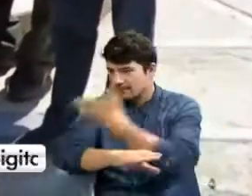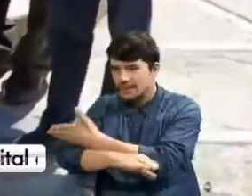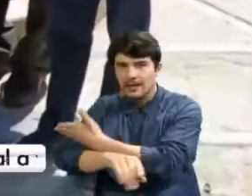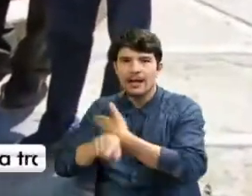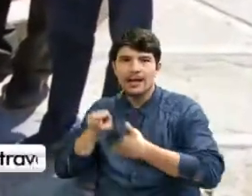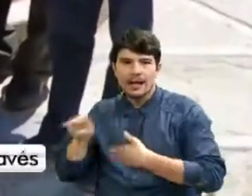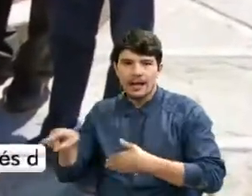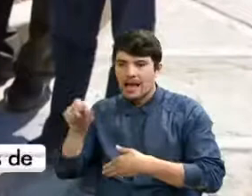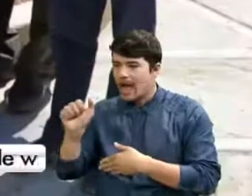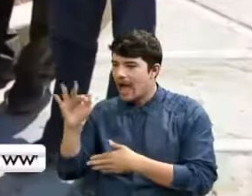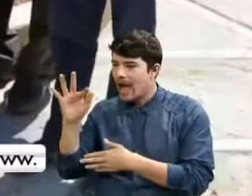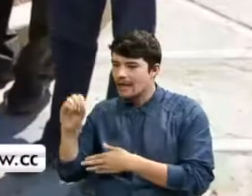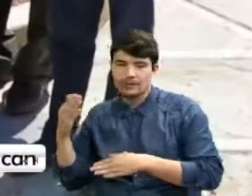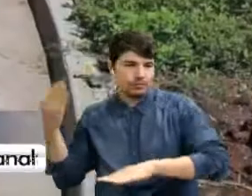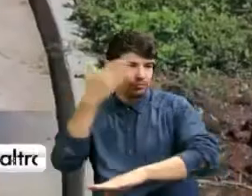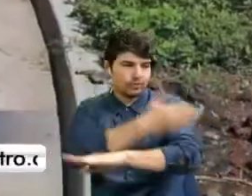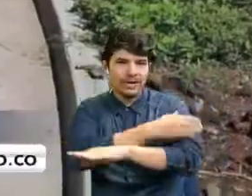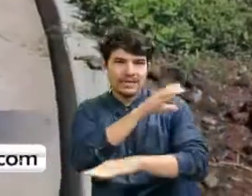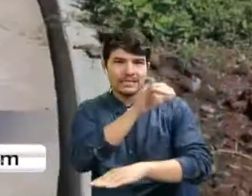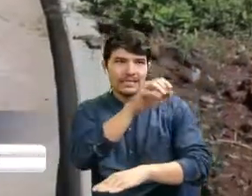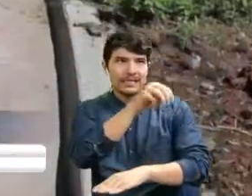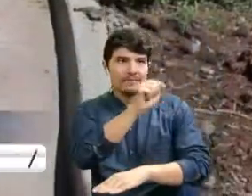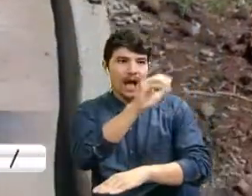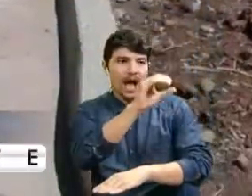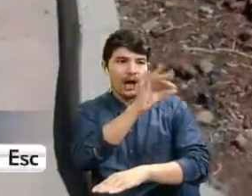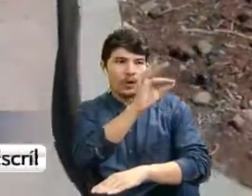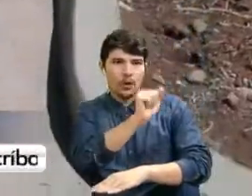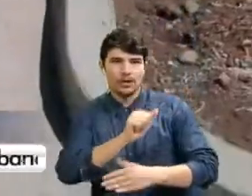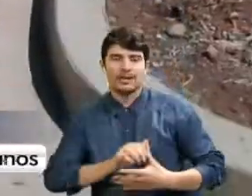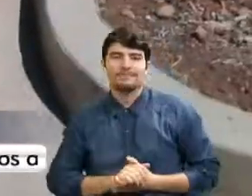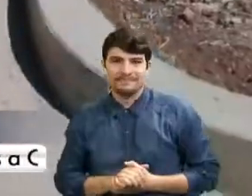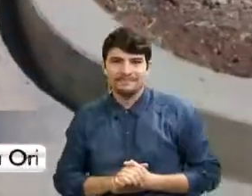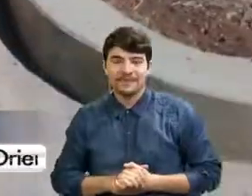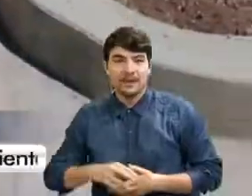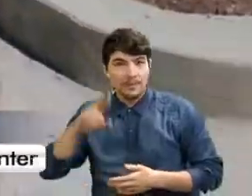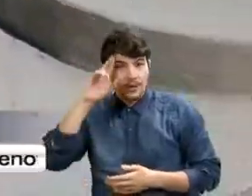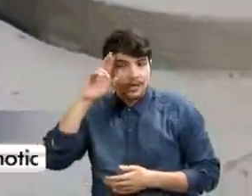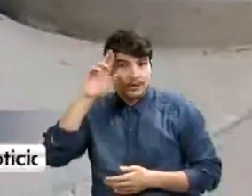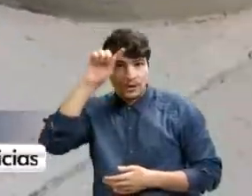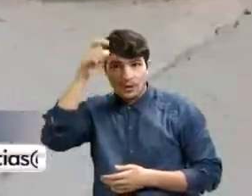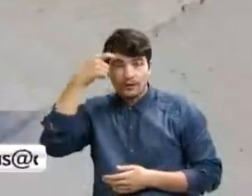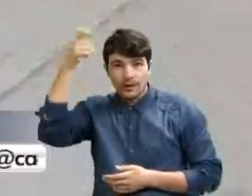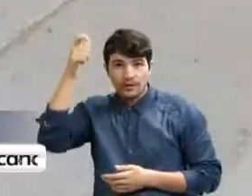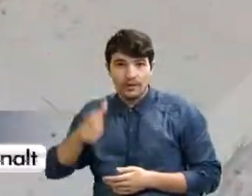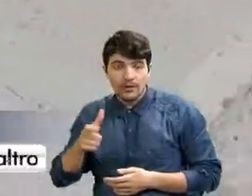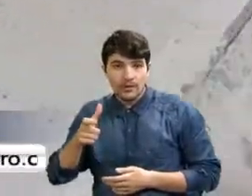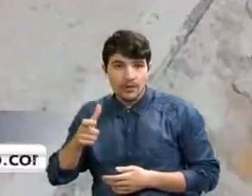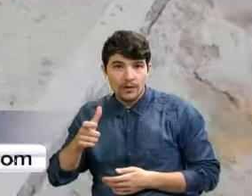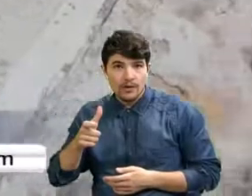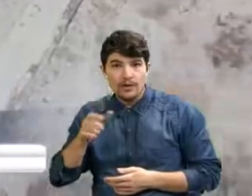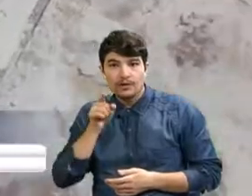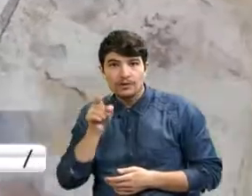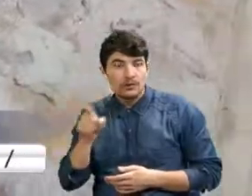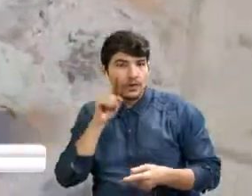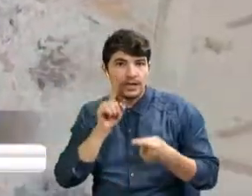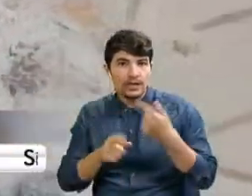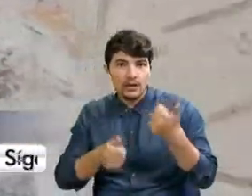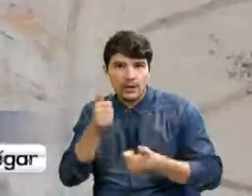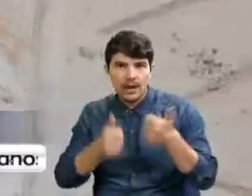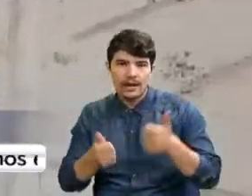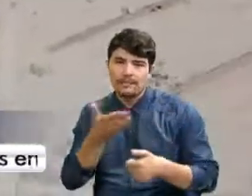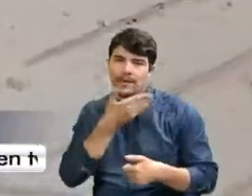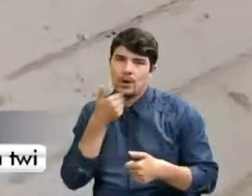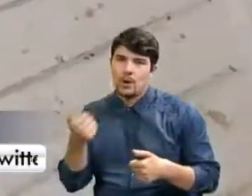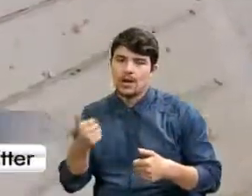municipio del hato y décima cota para el mandatario seccional su propósito es el de mejorar la red terciaria del departamento con el fin de